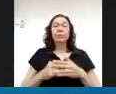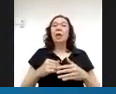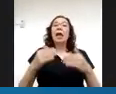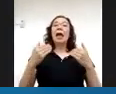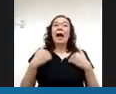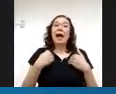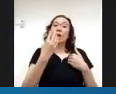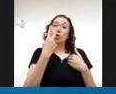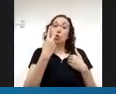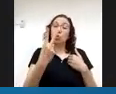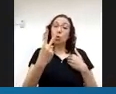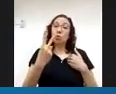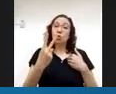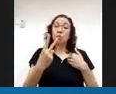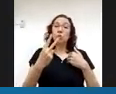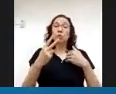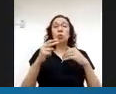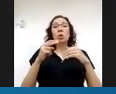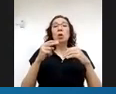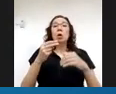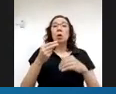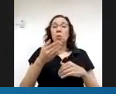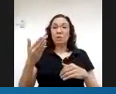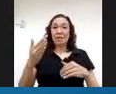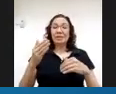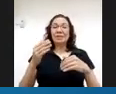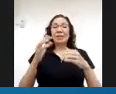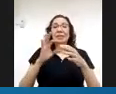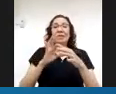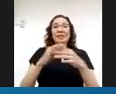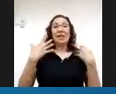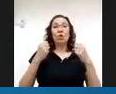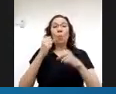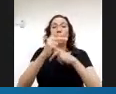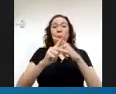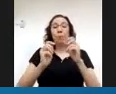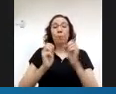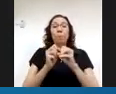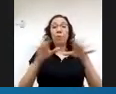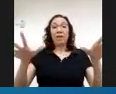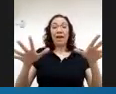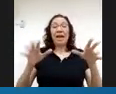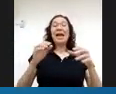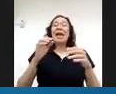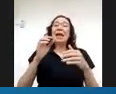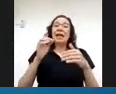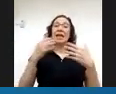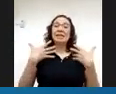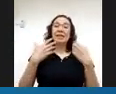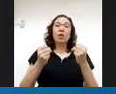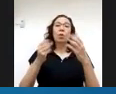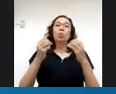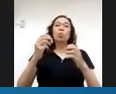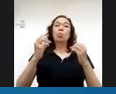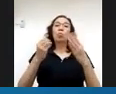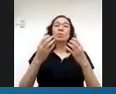Existen dos medidas de salud pública con las que se han salvado más vidas en toda la historia de la